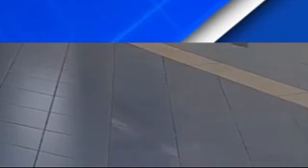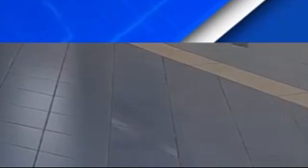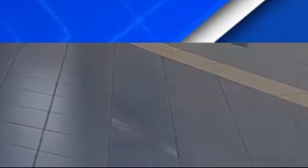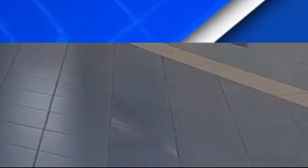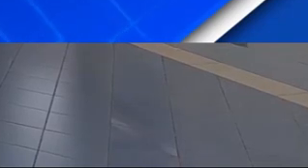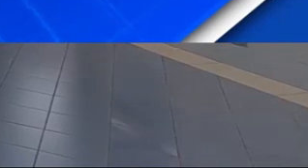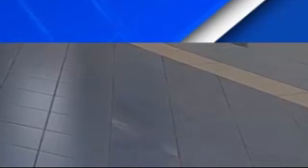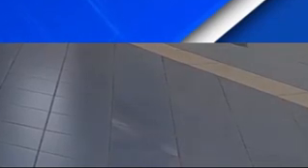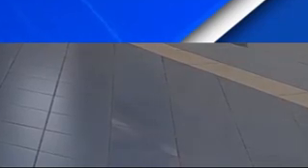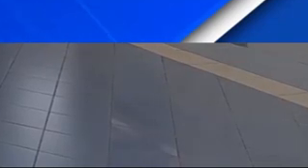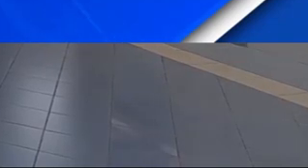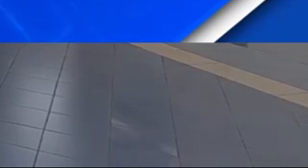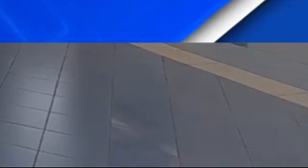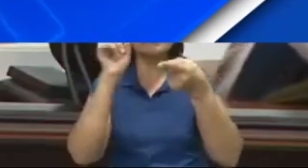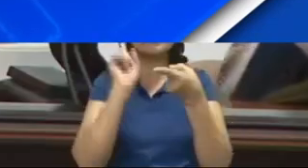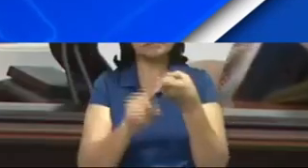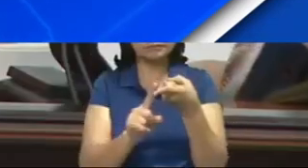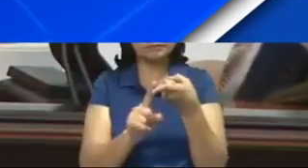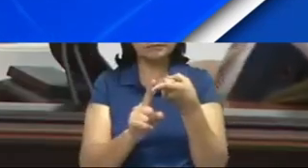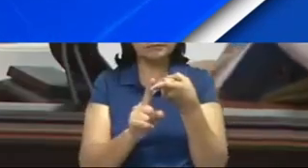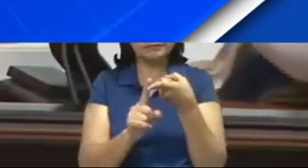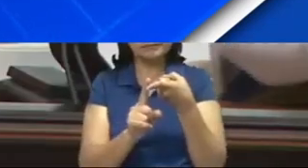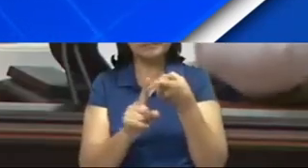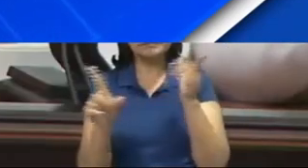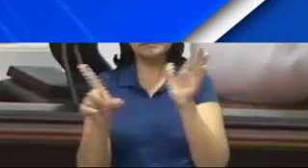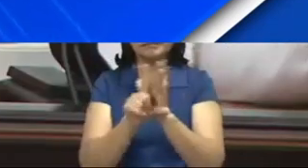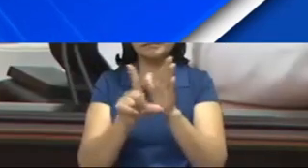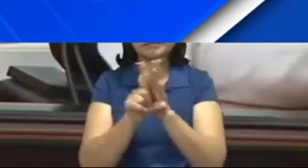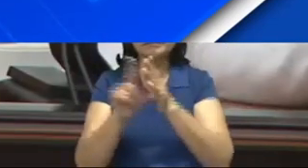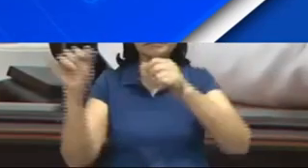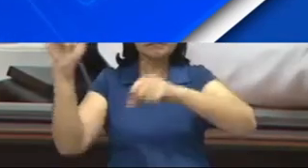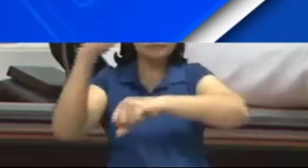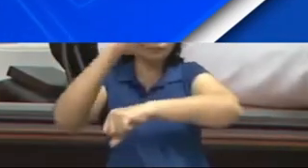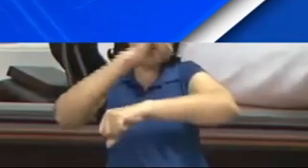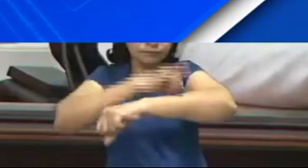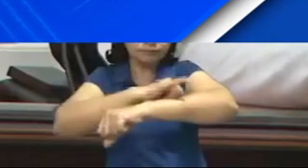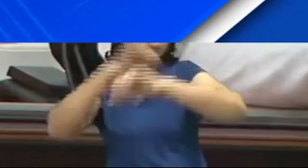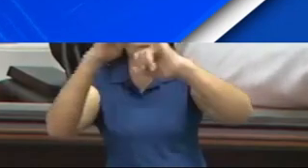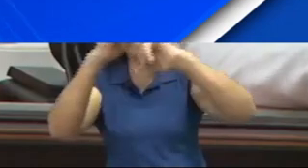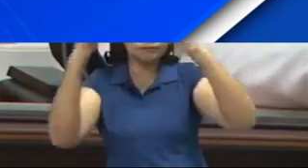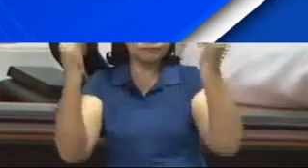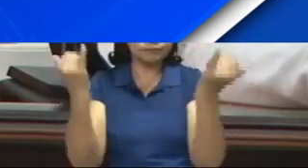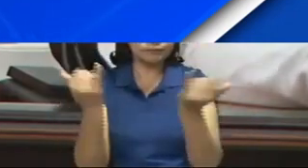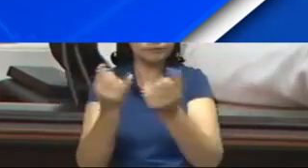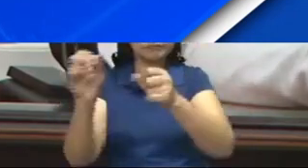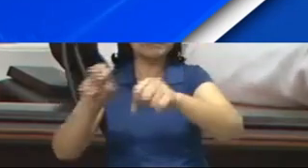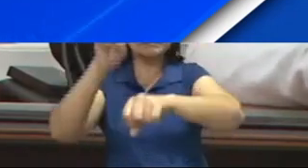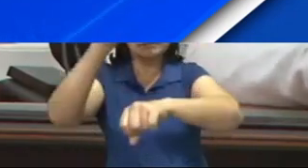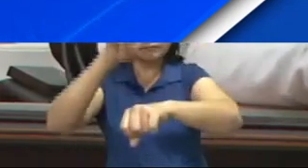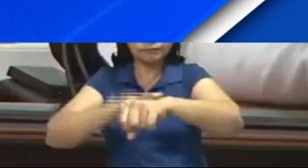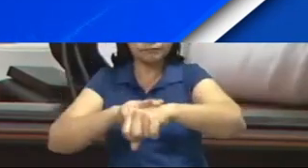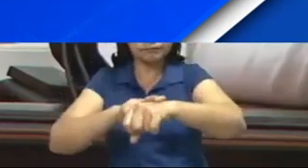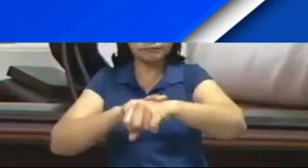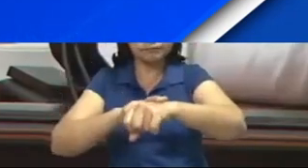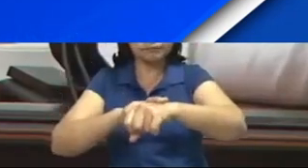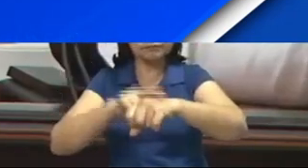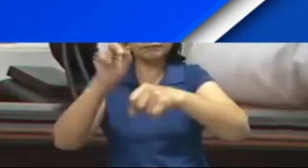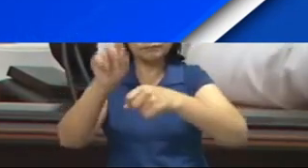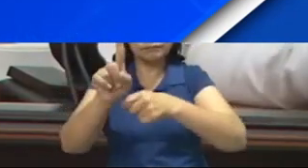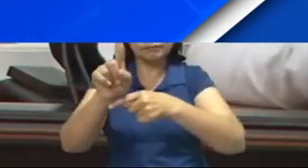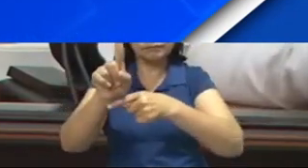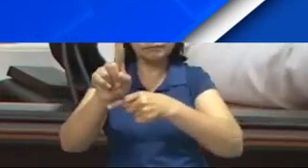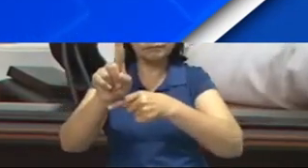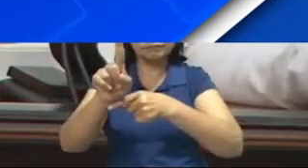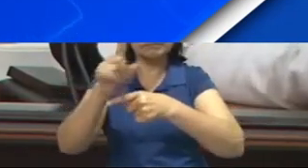el presidente de la República. Ley de la Empresa Administradora de Aeropuertos Nacionales e Internacionales, artículo